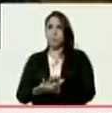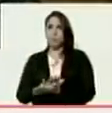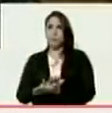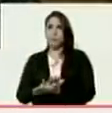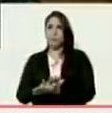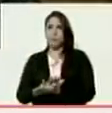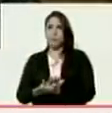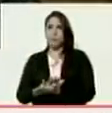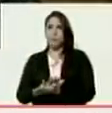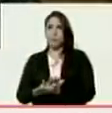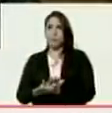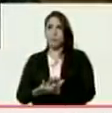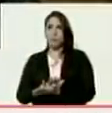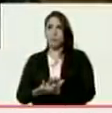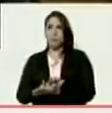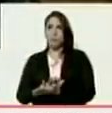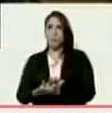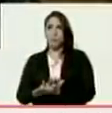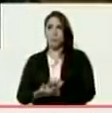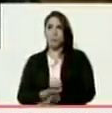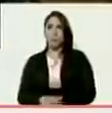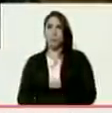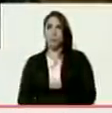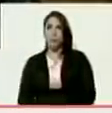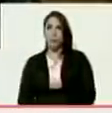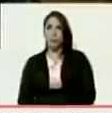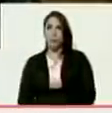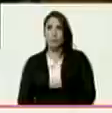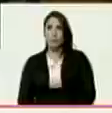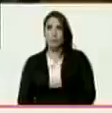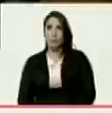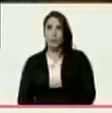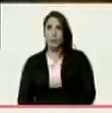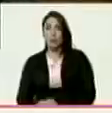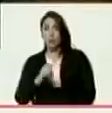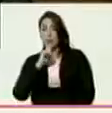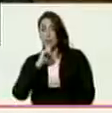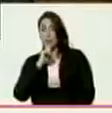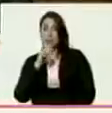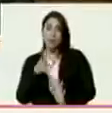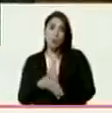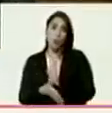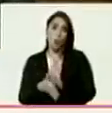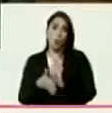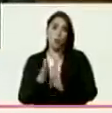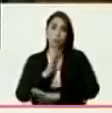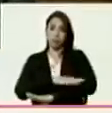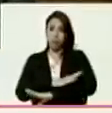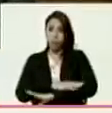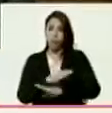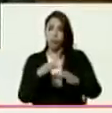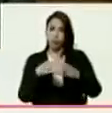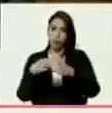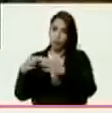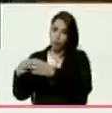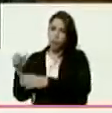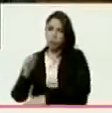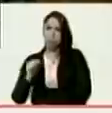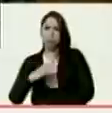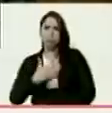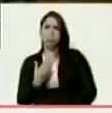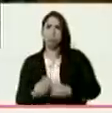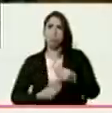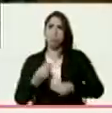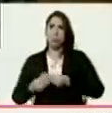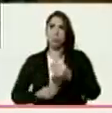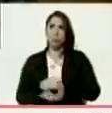calmante, ¿no? Cesar es difícil. Y con respecto al orden, sí podemos hacer mucho, se lo garantizo que